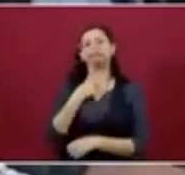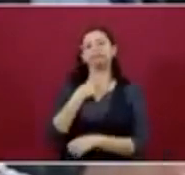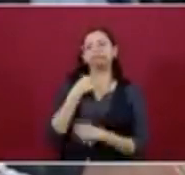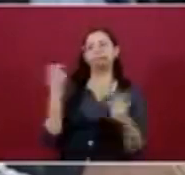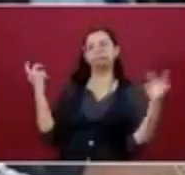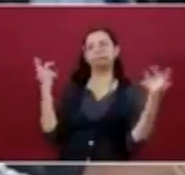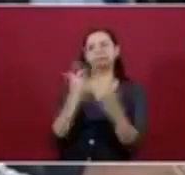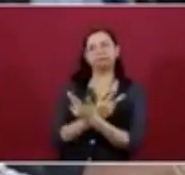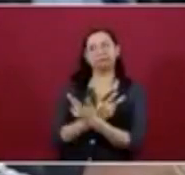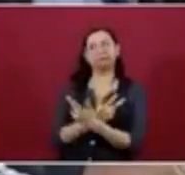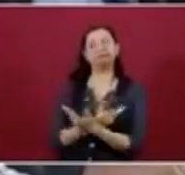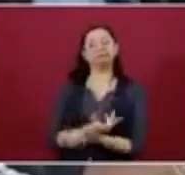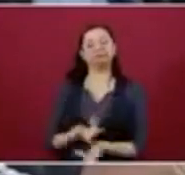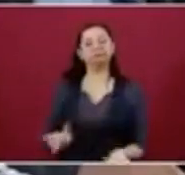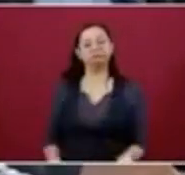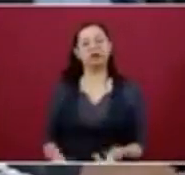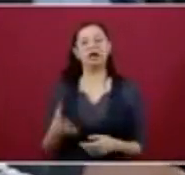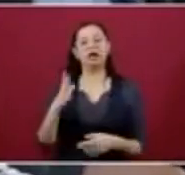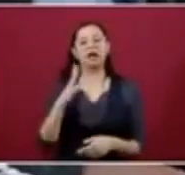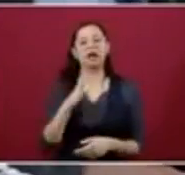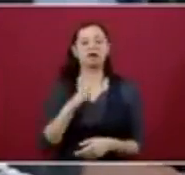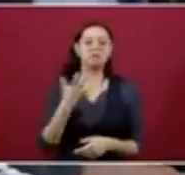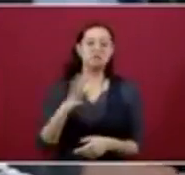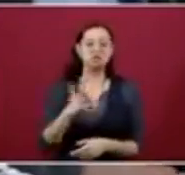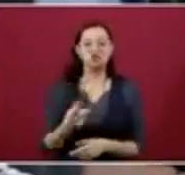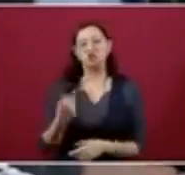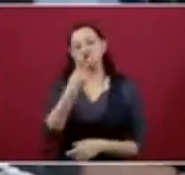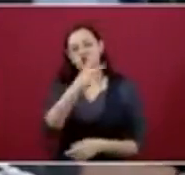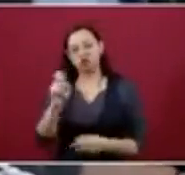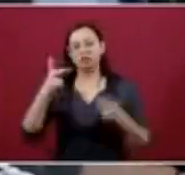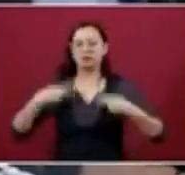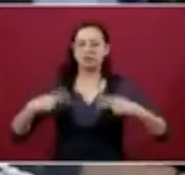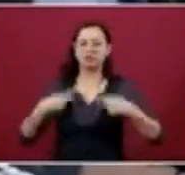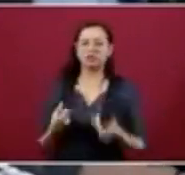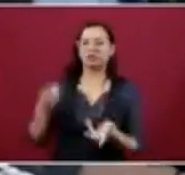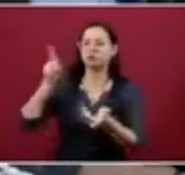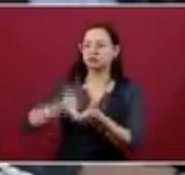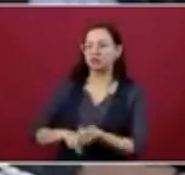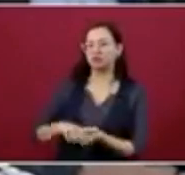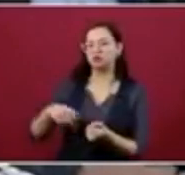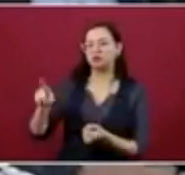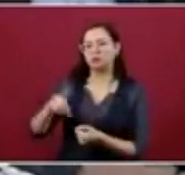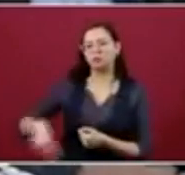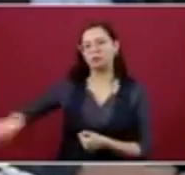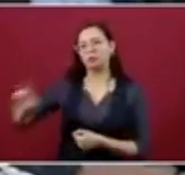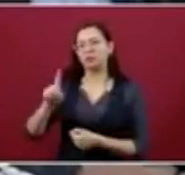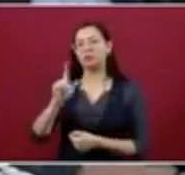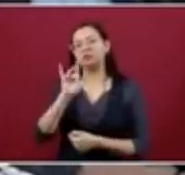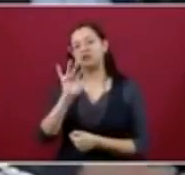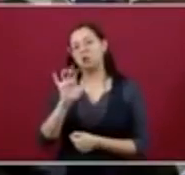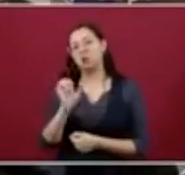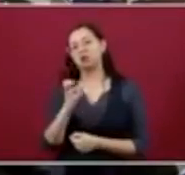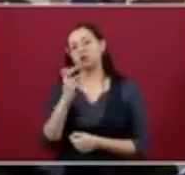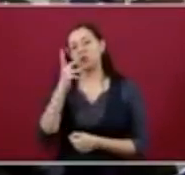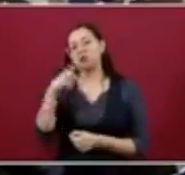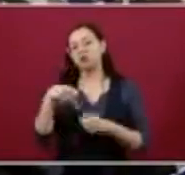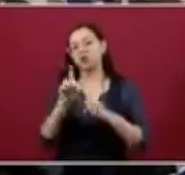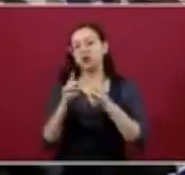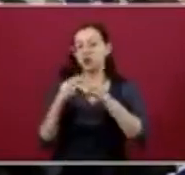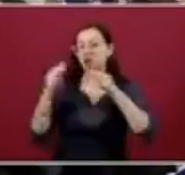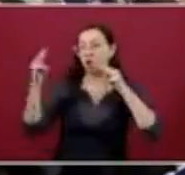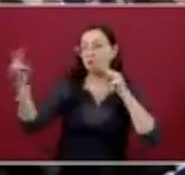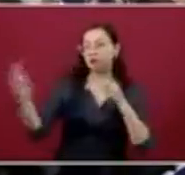Son cerca de 200 personas las que tienen que administrar y archivar 54 kilómetros lineales de